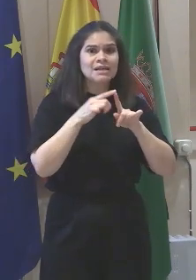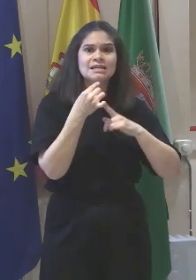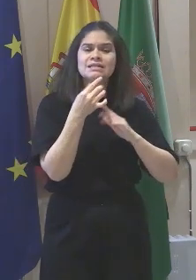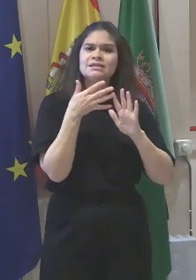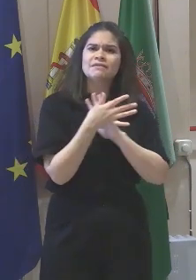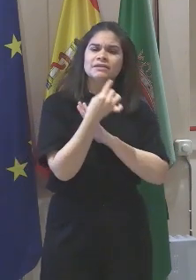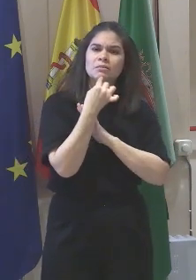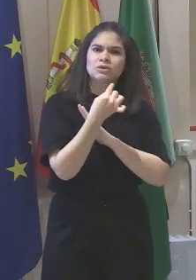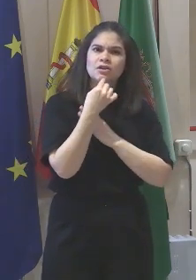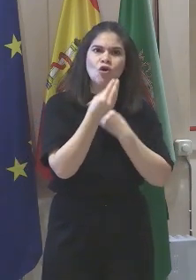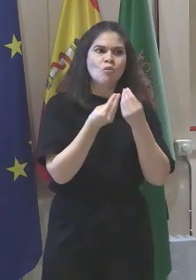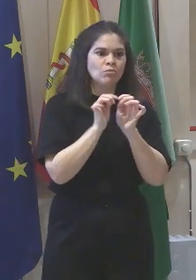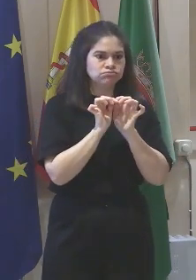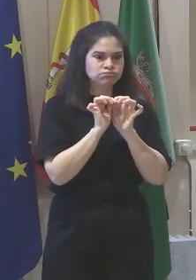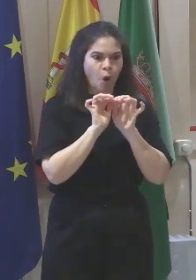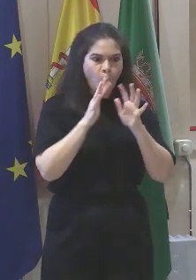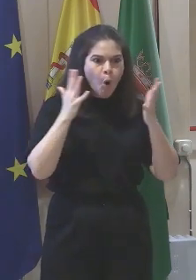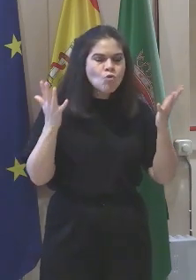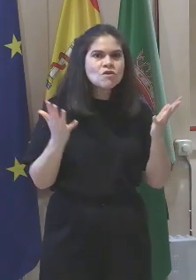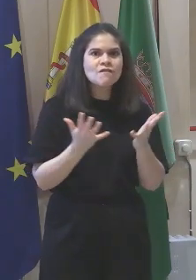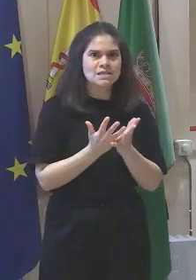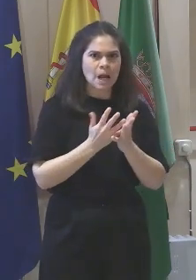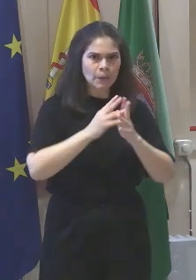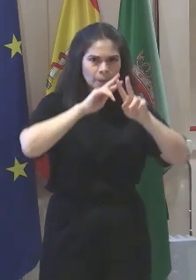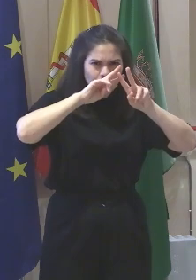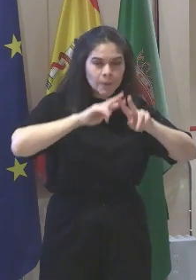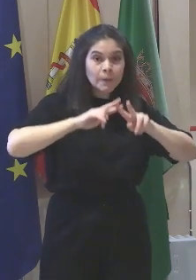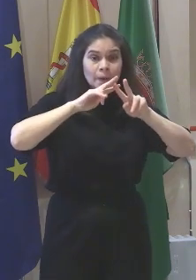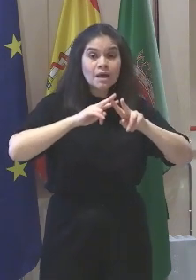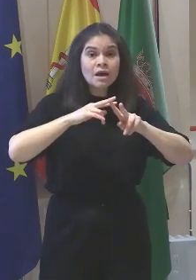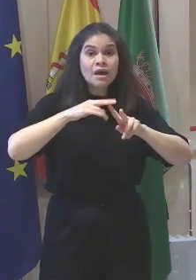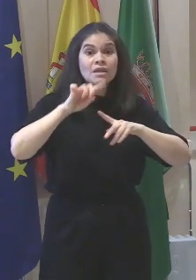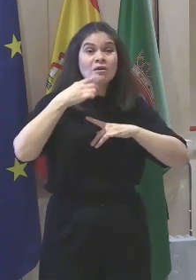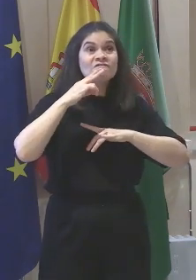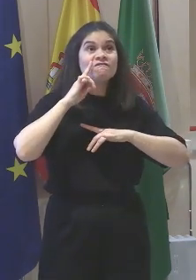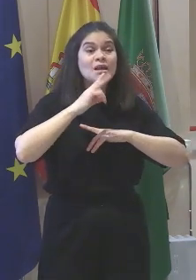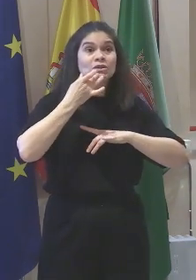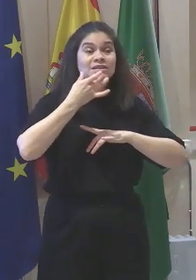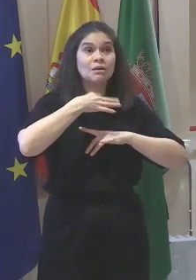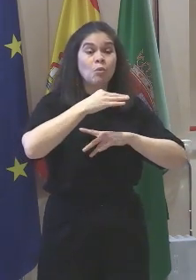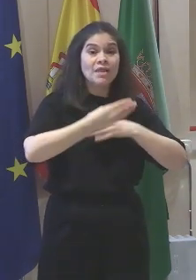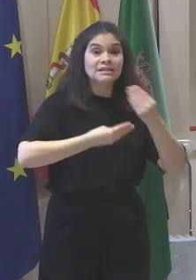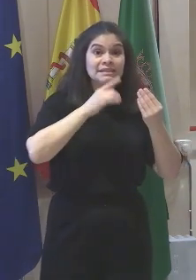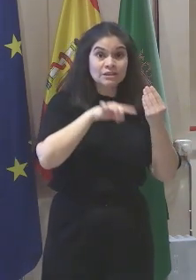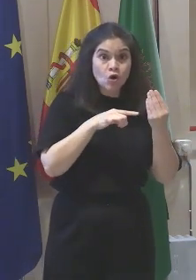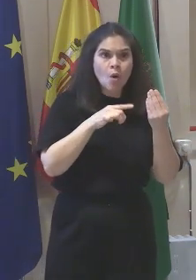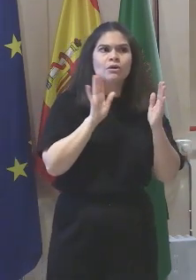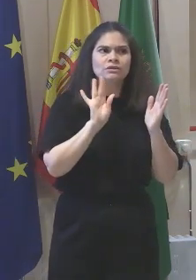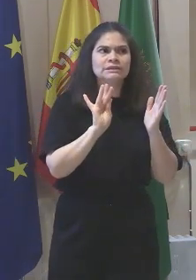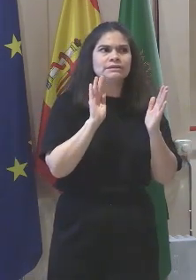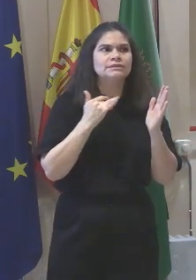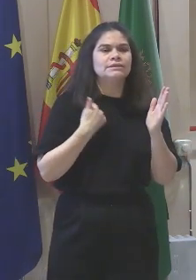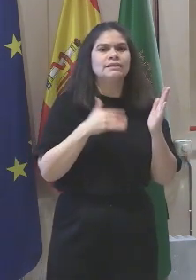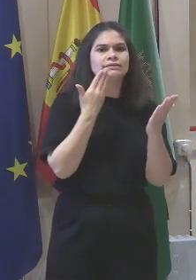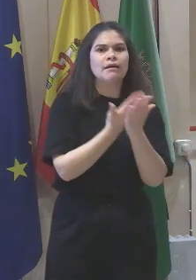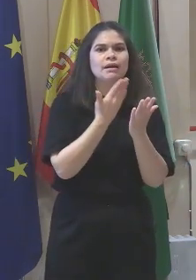hablando de hacer un screening universal, que luego veremos que puede ser o no factible, pero desde luego ya se está planteando sobre la mesa